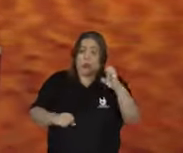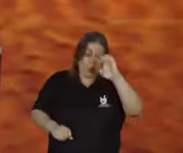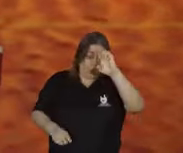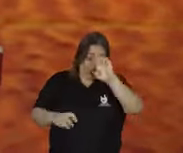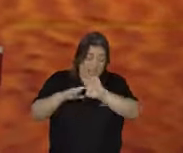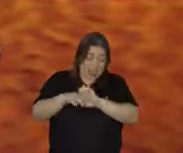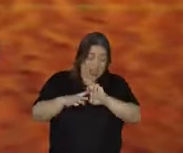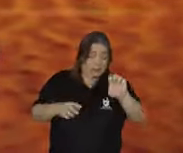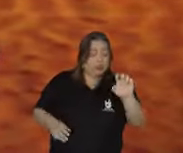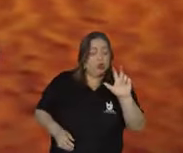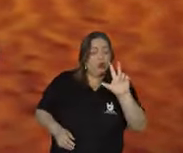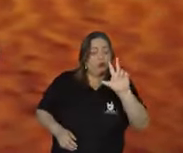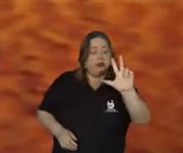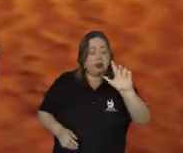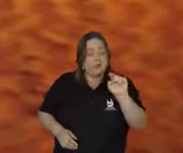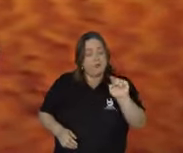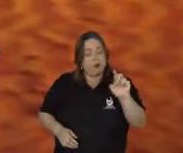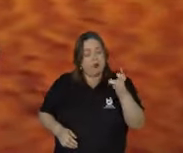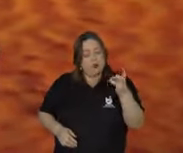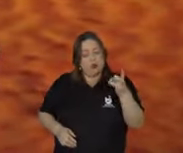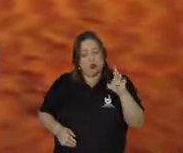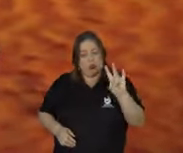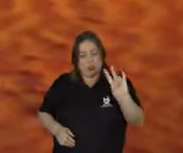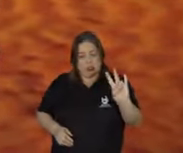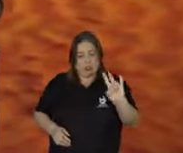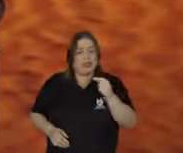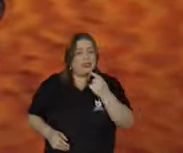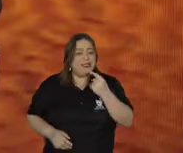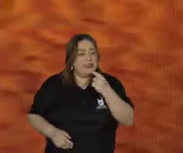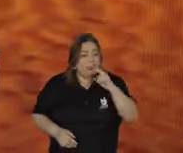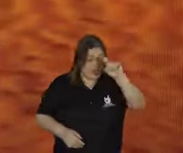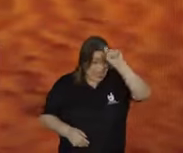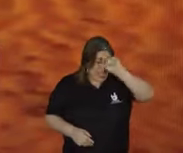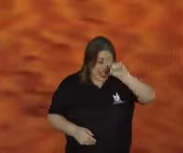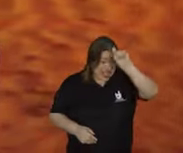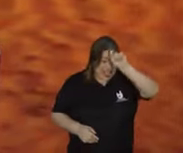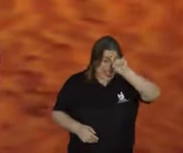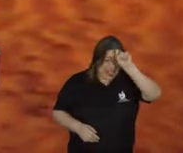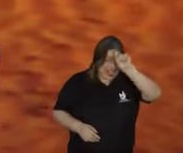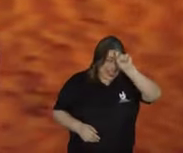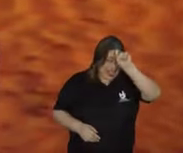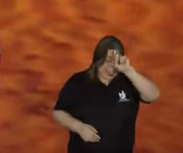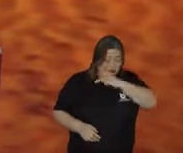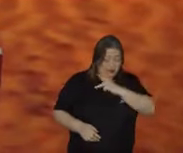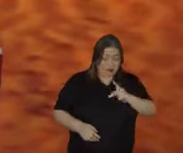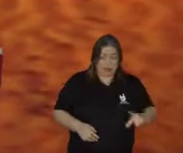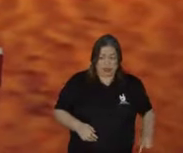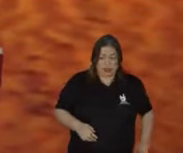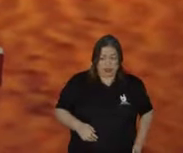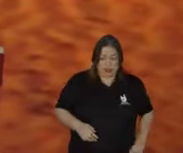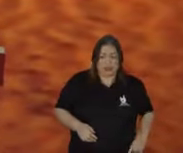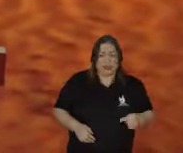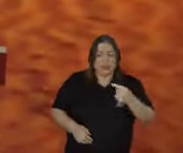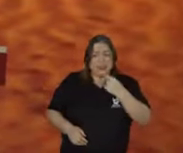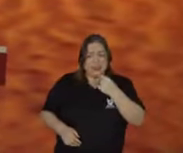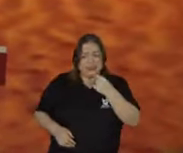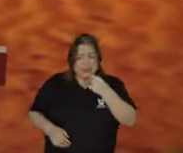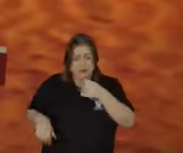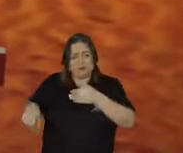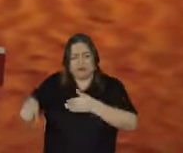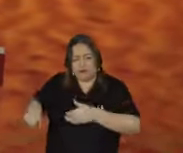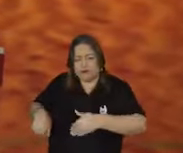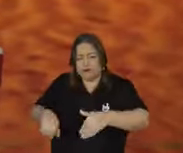17. Luego que Faraón dejó ir al pueblo, Dios no los llevó por el camino de la tierra de los filisteos que estaba